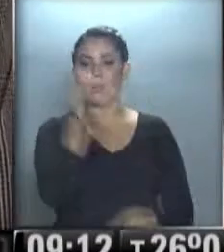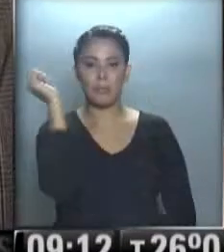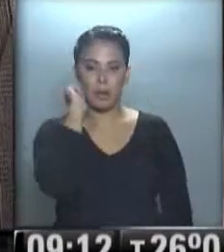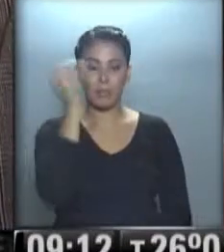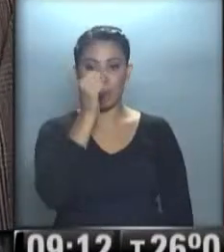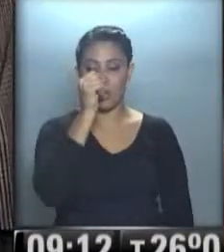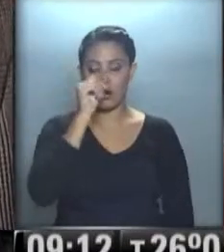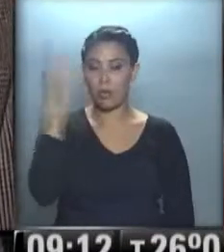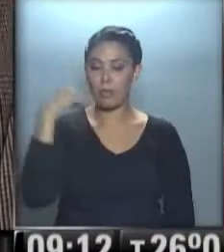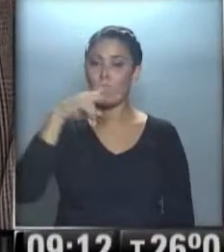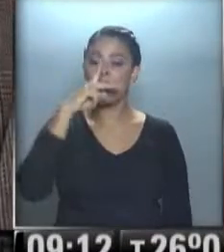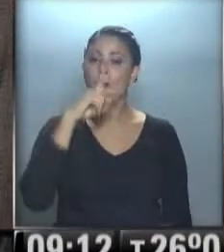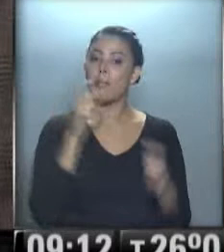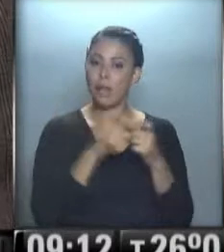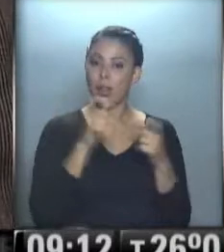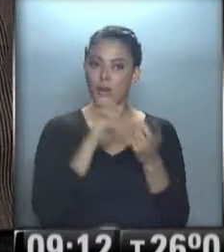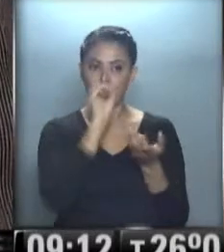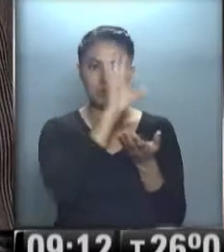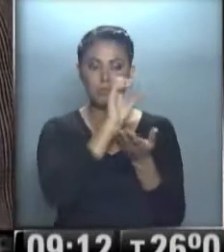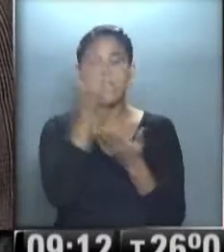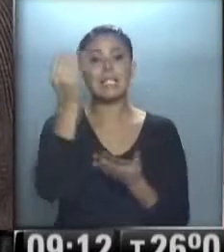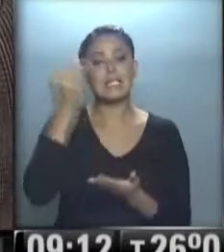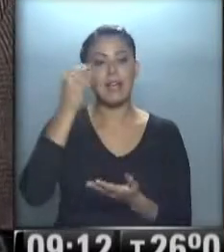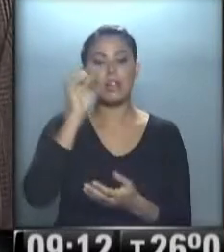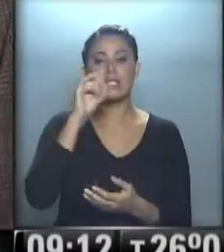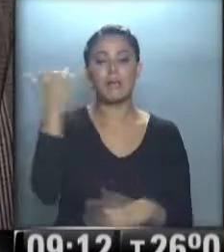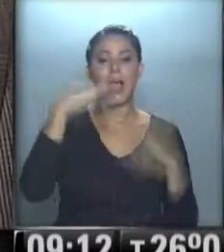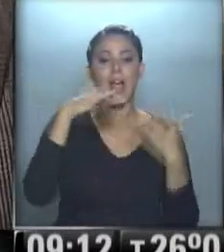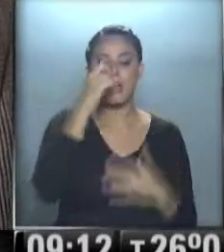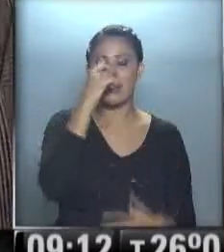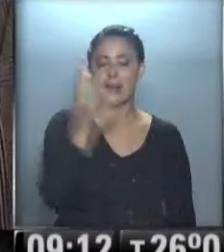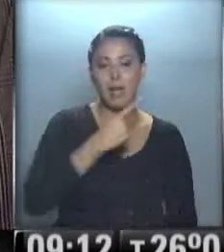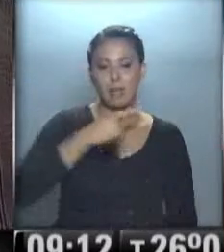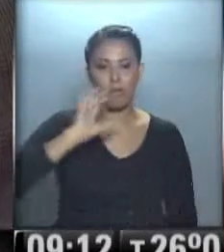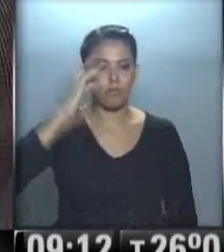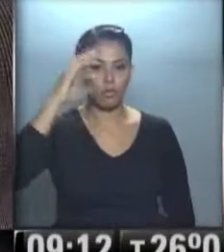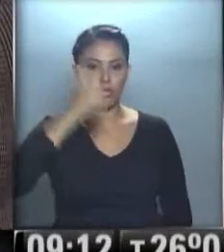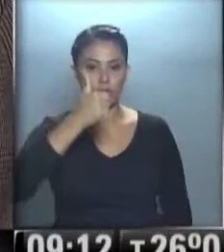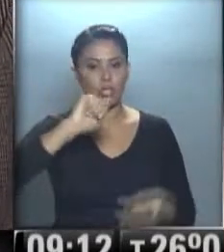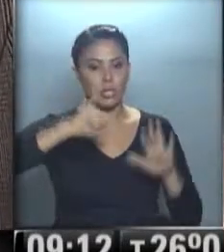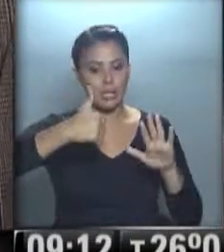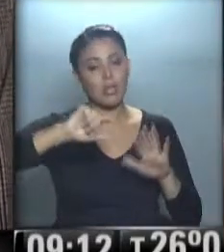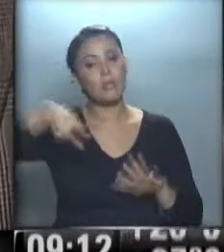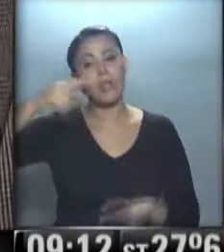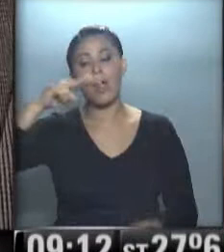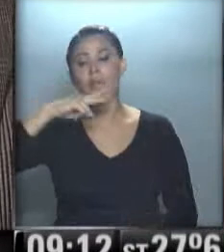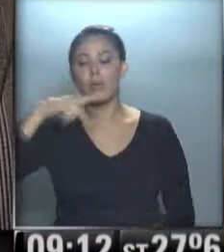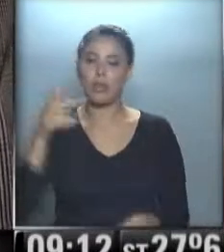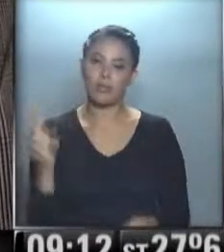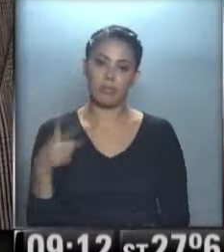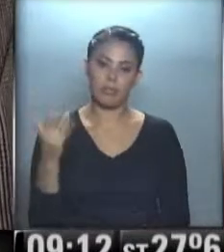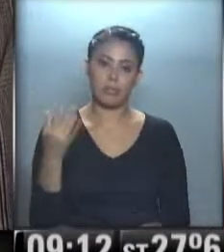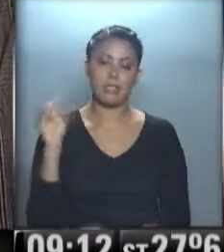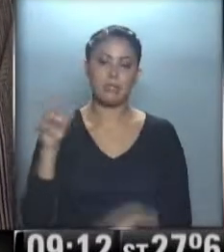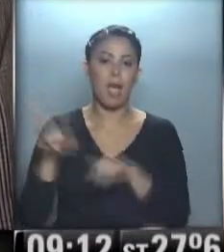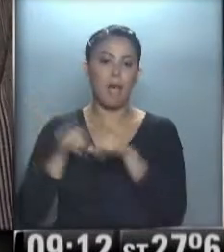fin de semana con dos películas proyectadas para el sábado, Rápidos y Furiosos 6, para el viernes, una flojita de Almodóvar como eran los